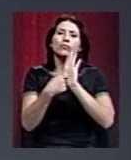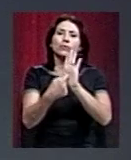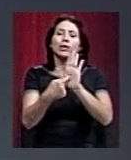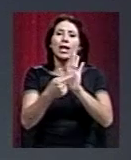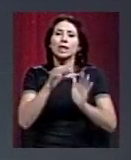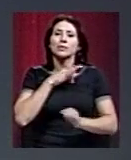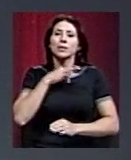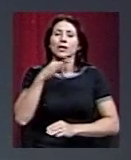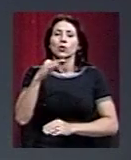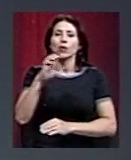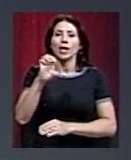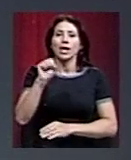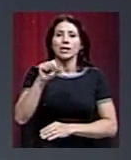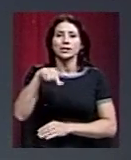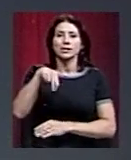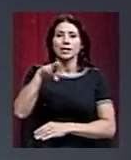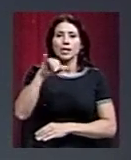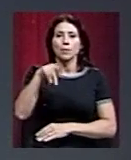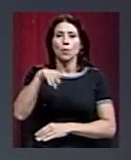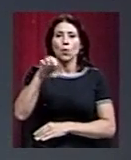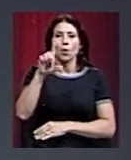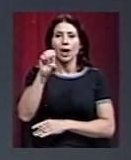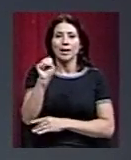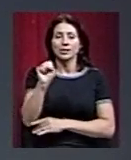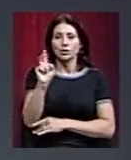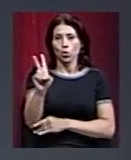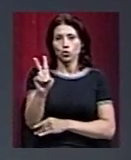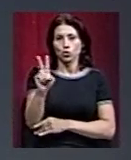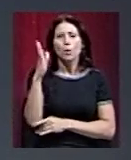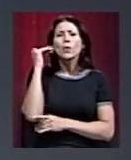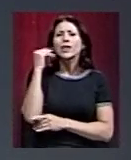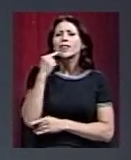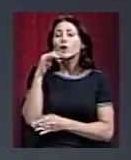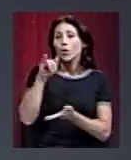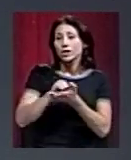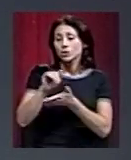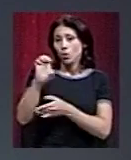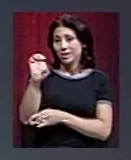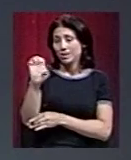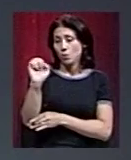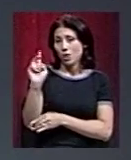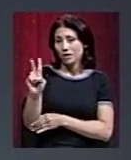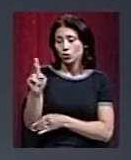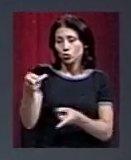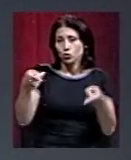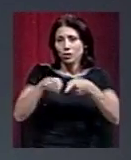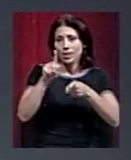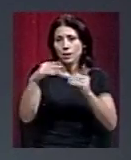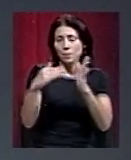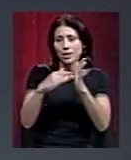II. ¿Por qué digo esto? Esquipulas II sucede en 1987.